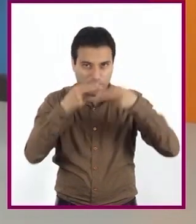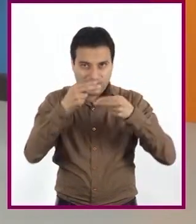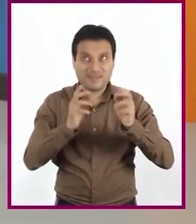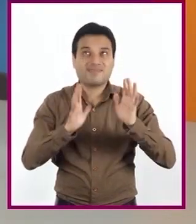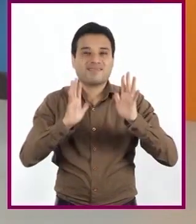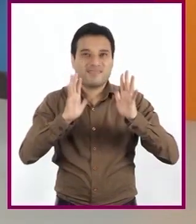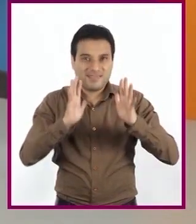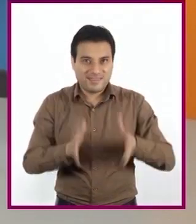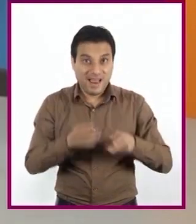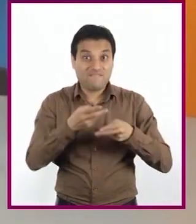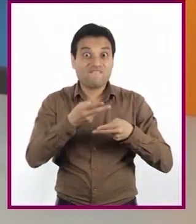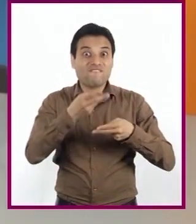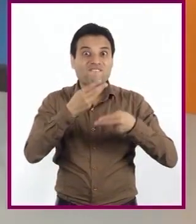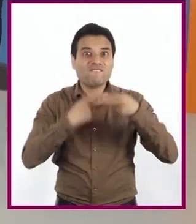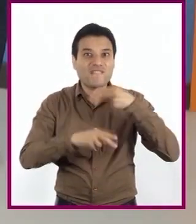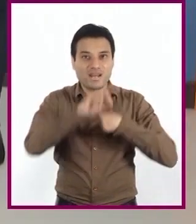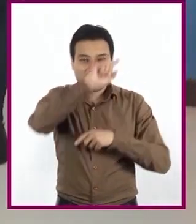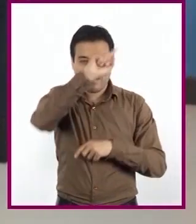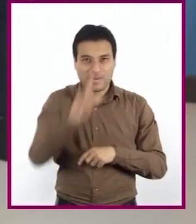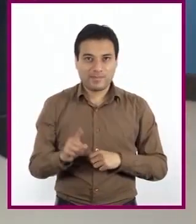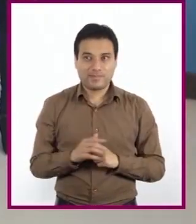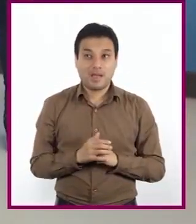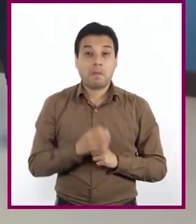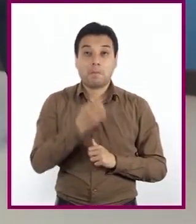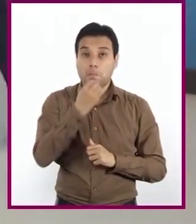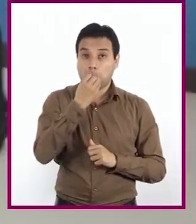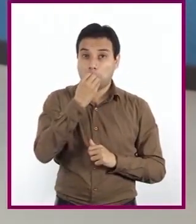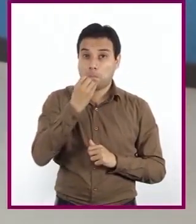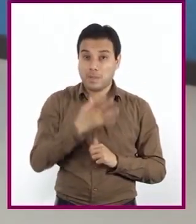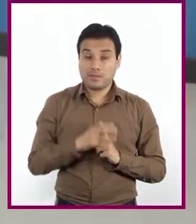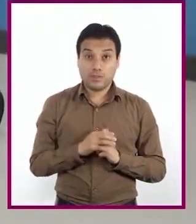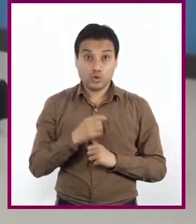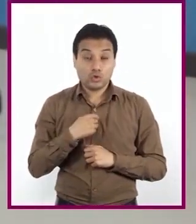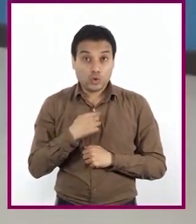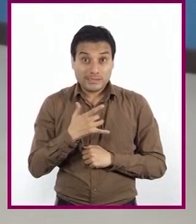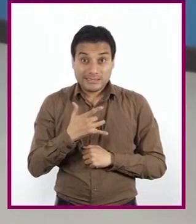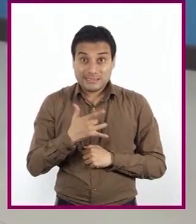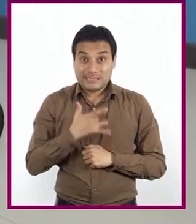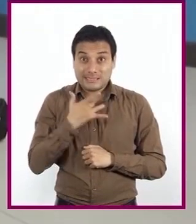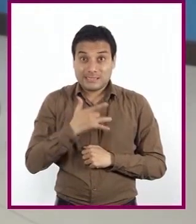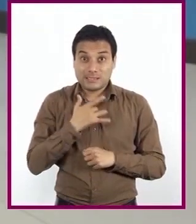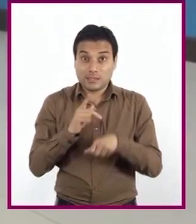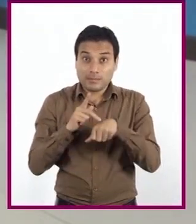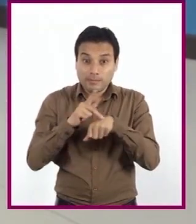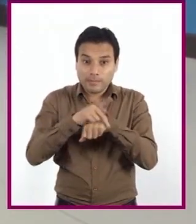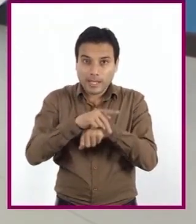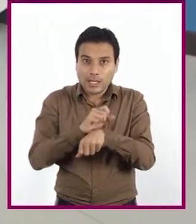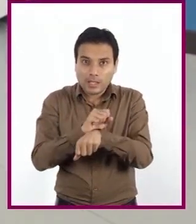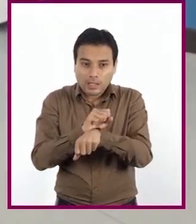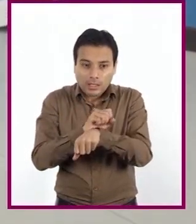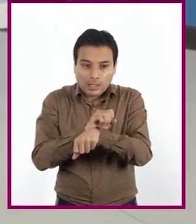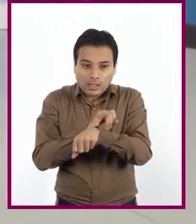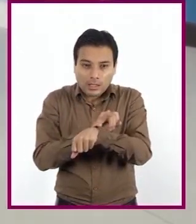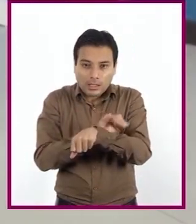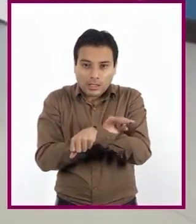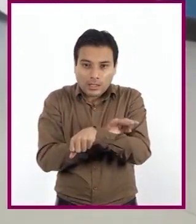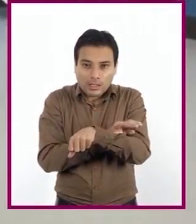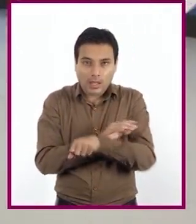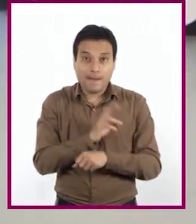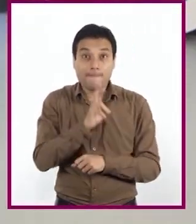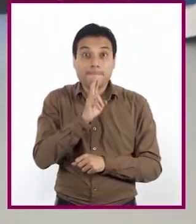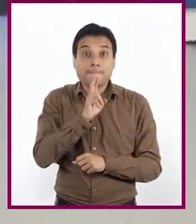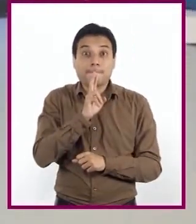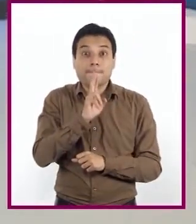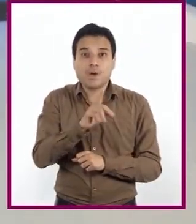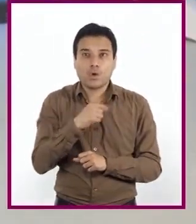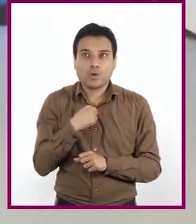eléctrica. ¡Qué buen dato! O sea, si siento que se me pone la piel chinita, entonces me pongo en esa posición y